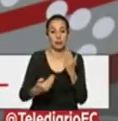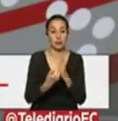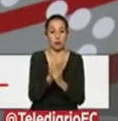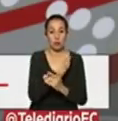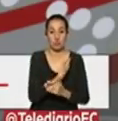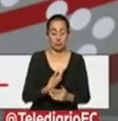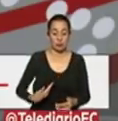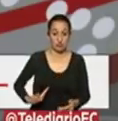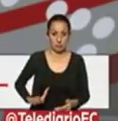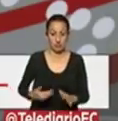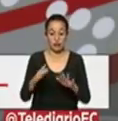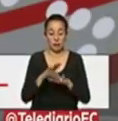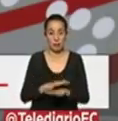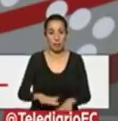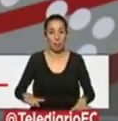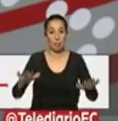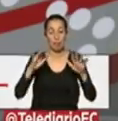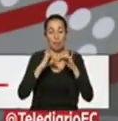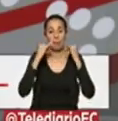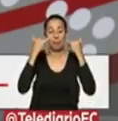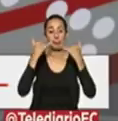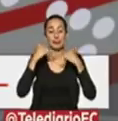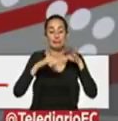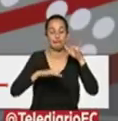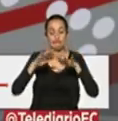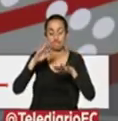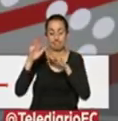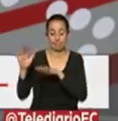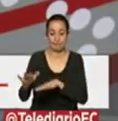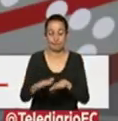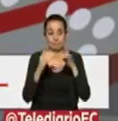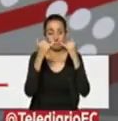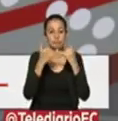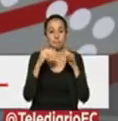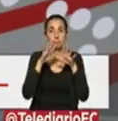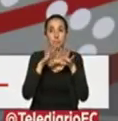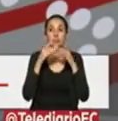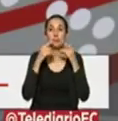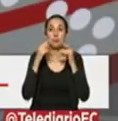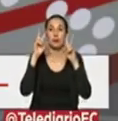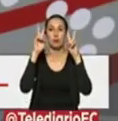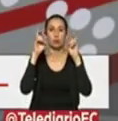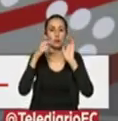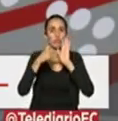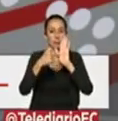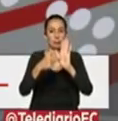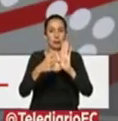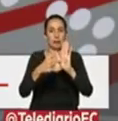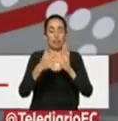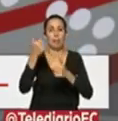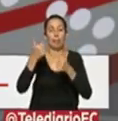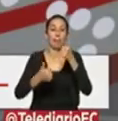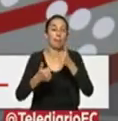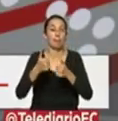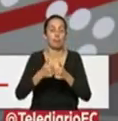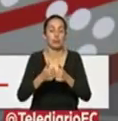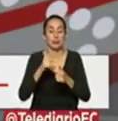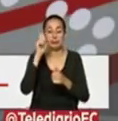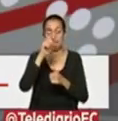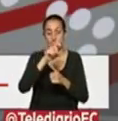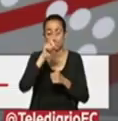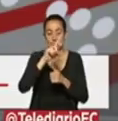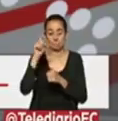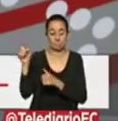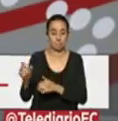Asamblea. Y ese acuerdo incluye algunos temas que yo había planteado. Uno de estos es la necesidad de estar juntos para una